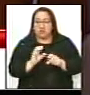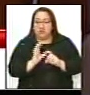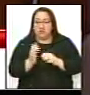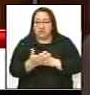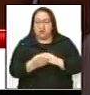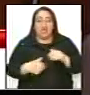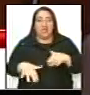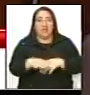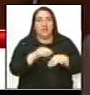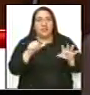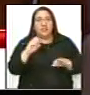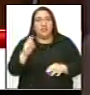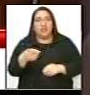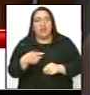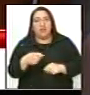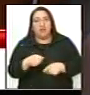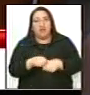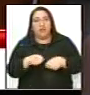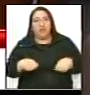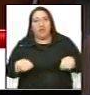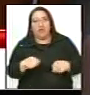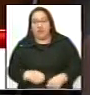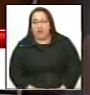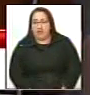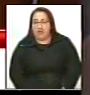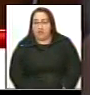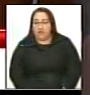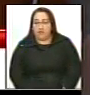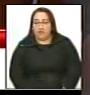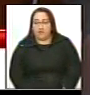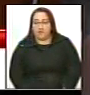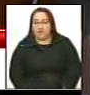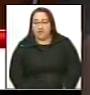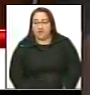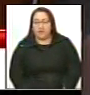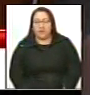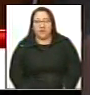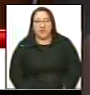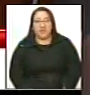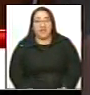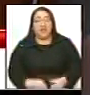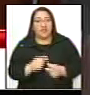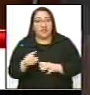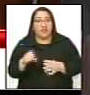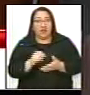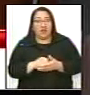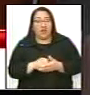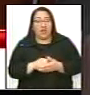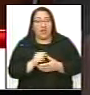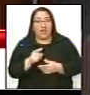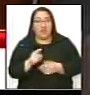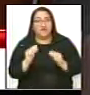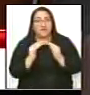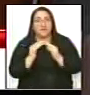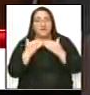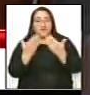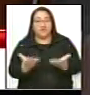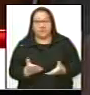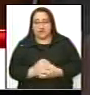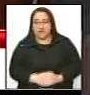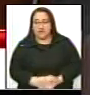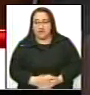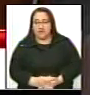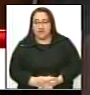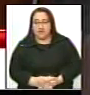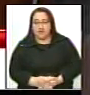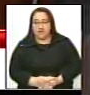terreno de 60.000 metros cuadrados. Con tal motivo, se constituyeron en la referida residencia los señores, y aquí